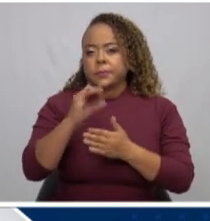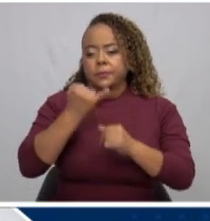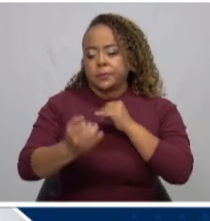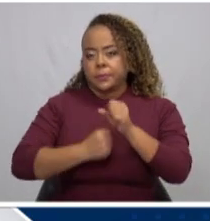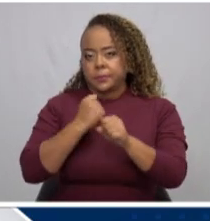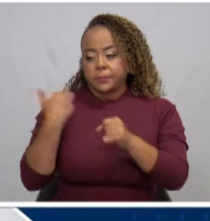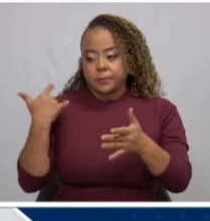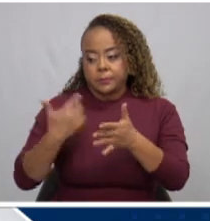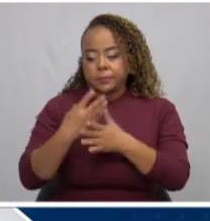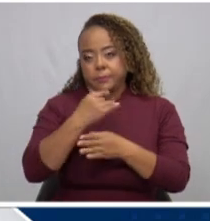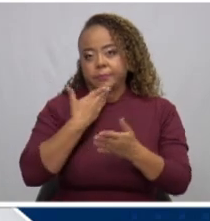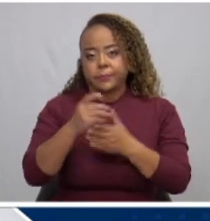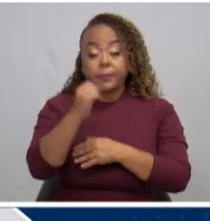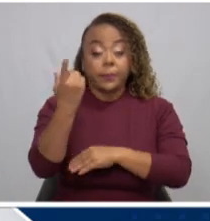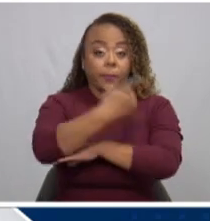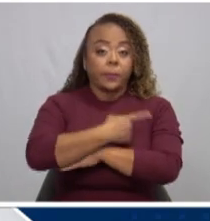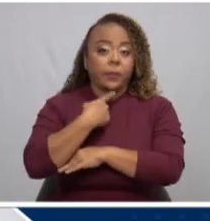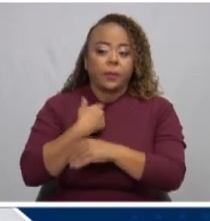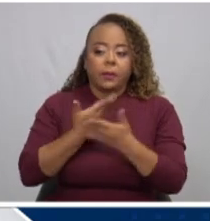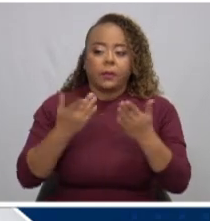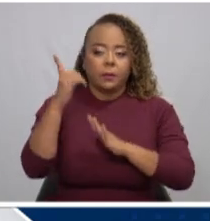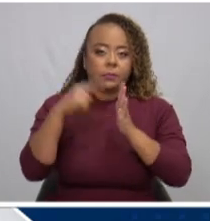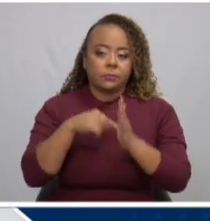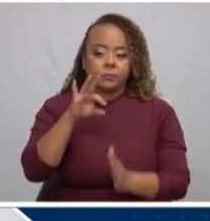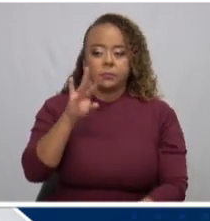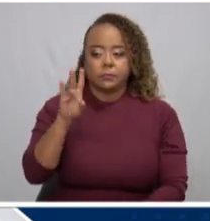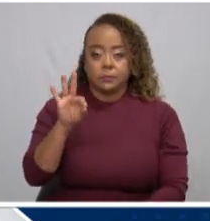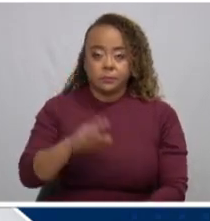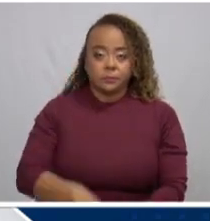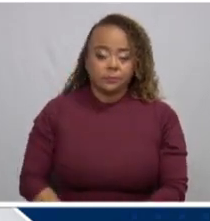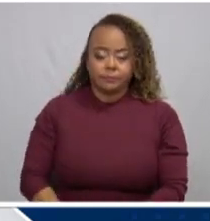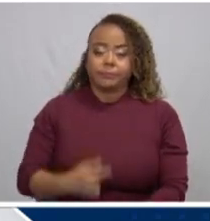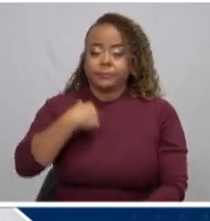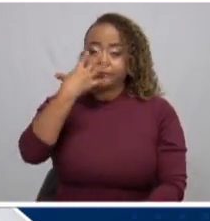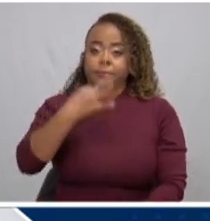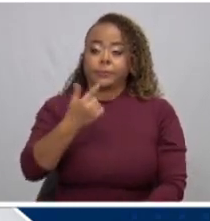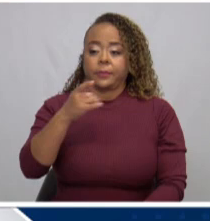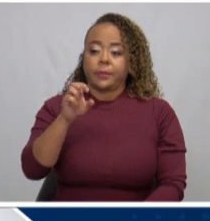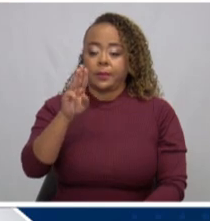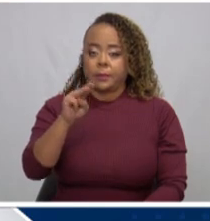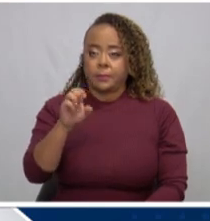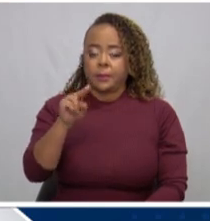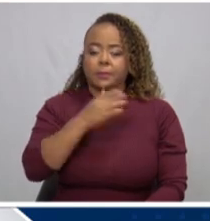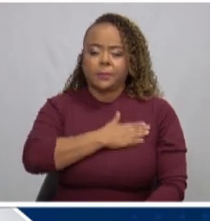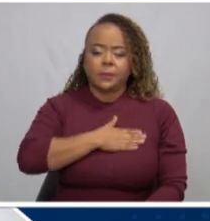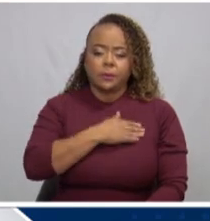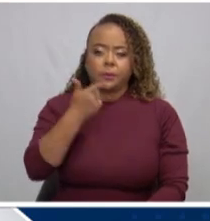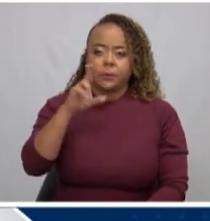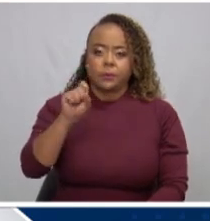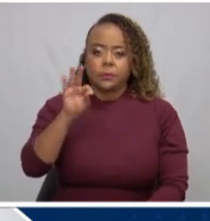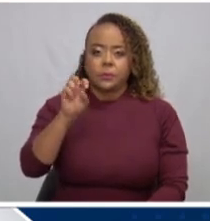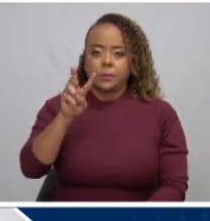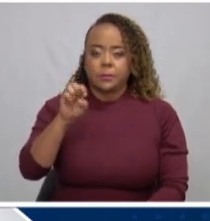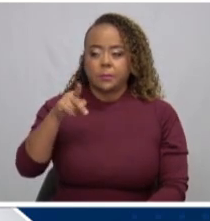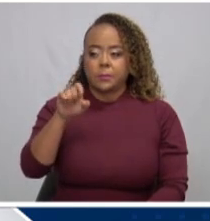años y bueno bueno el otro día nos mencion de 1979 si no me equivoco era German que nos cont Perdón Gustavo Pérez